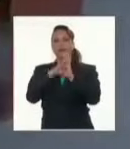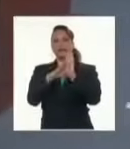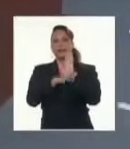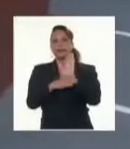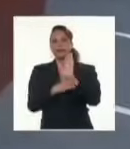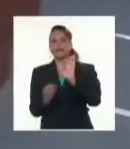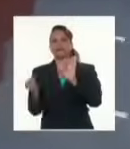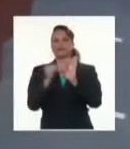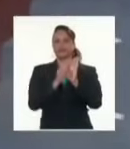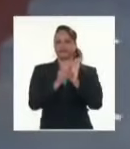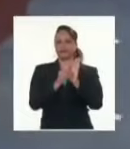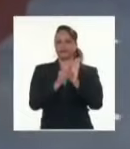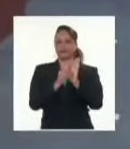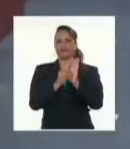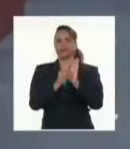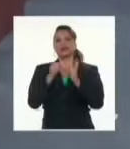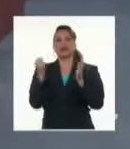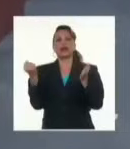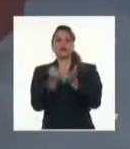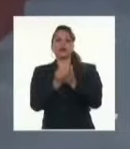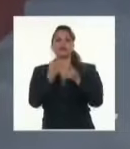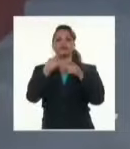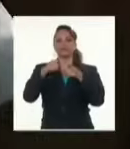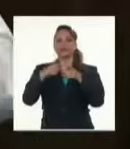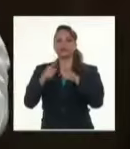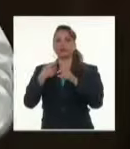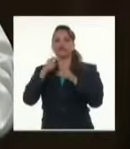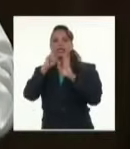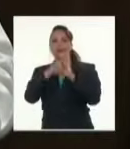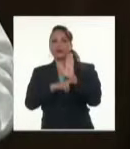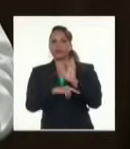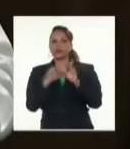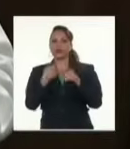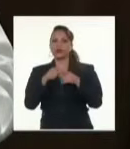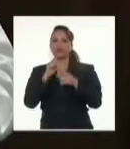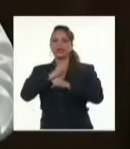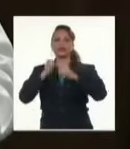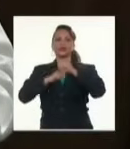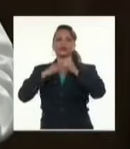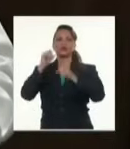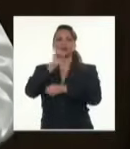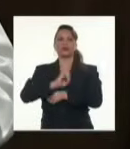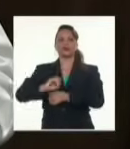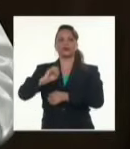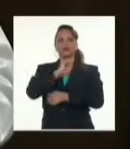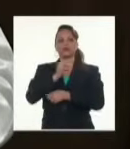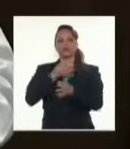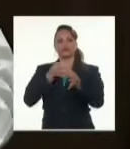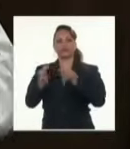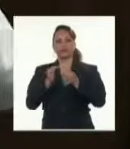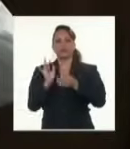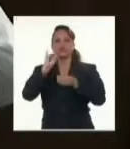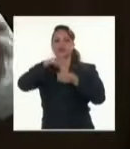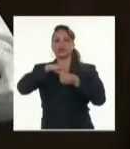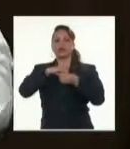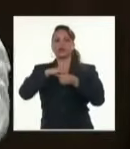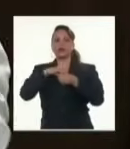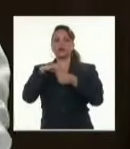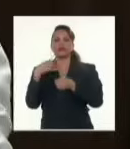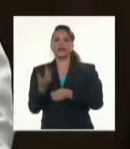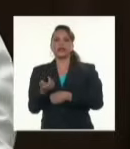implementación actualiza términos regulaciones estructuras organizativas y funcionales e incluye la inserción